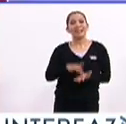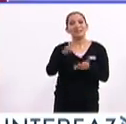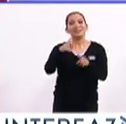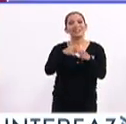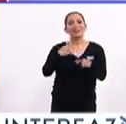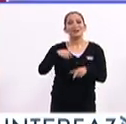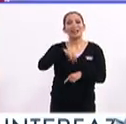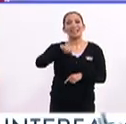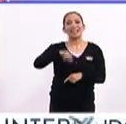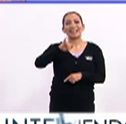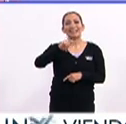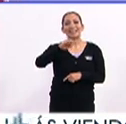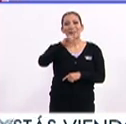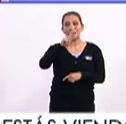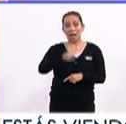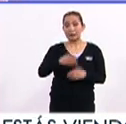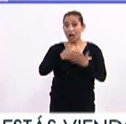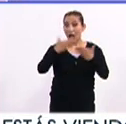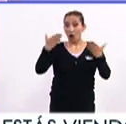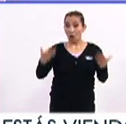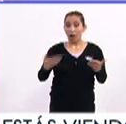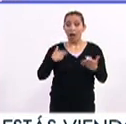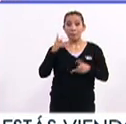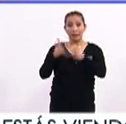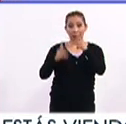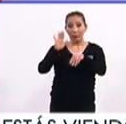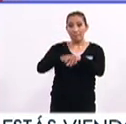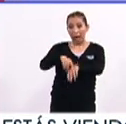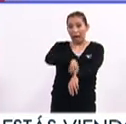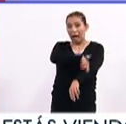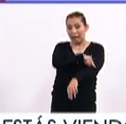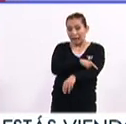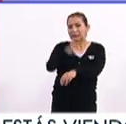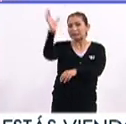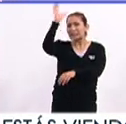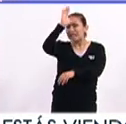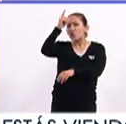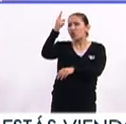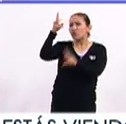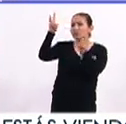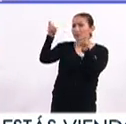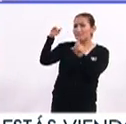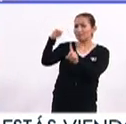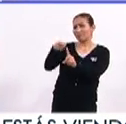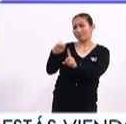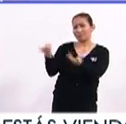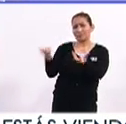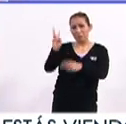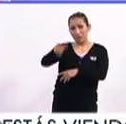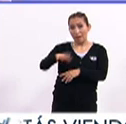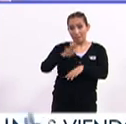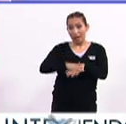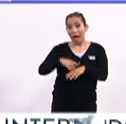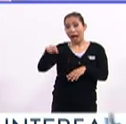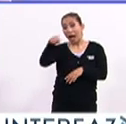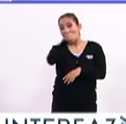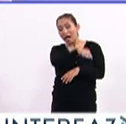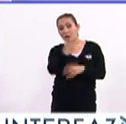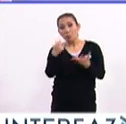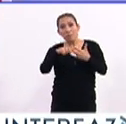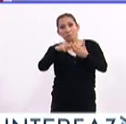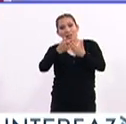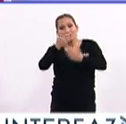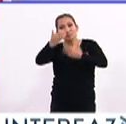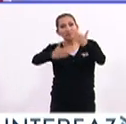Gracias por seguir con nosotros en Interfaz. Vamos a seguir platicando de ciencia, de uno de los temas que pues están llevando la punta